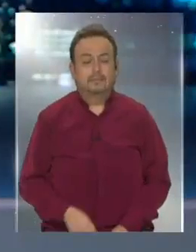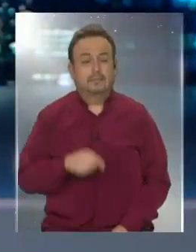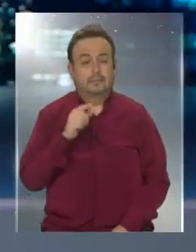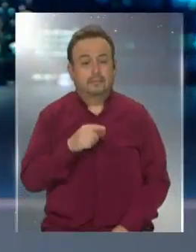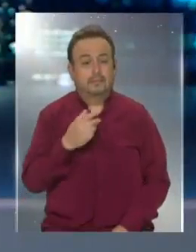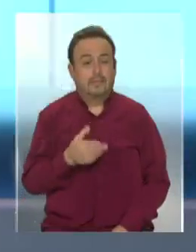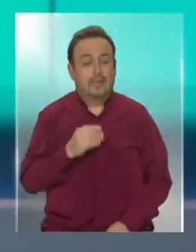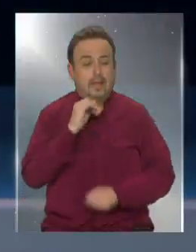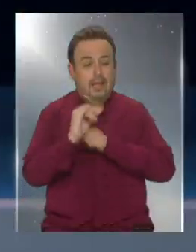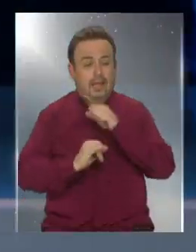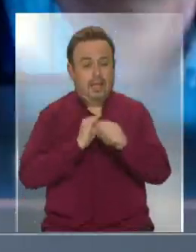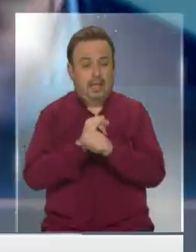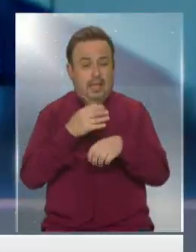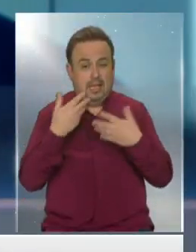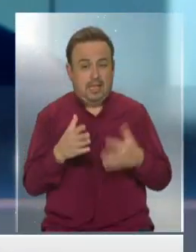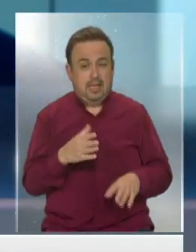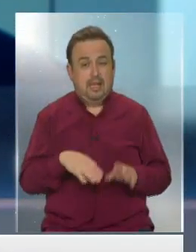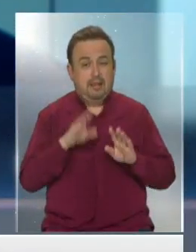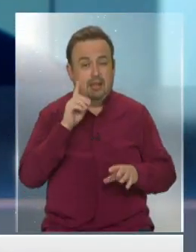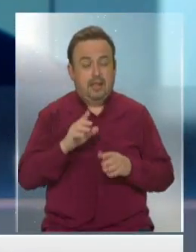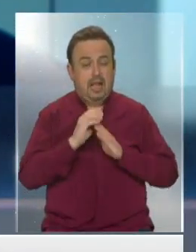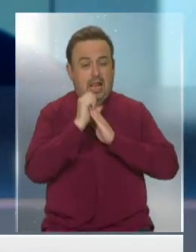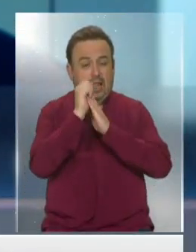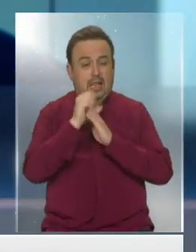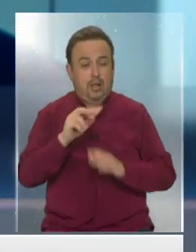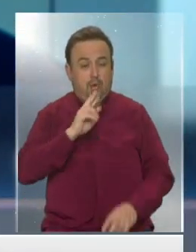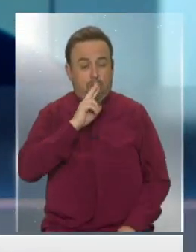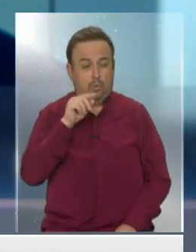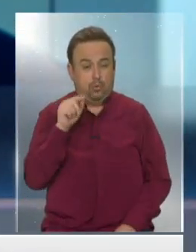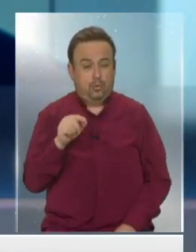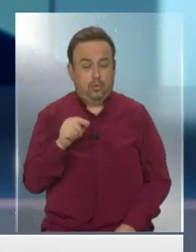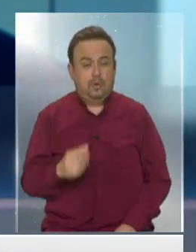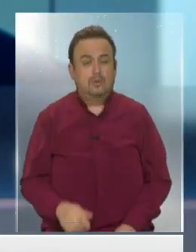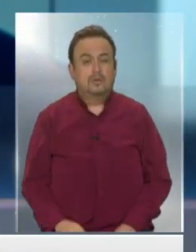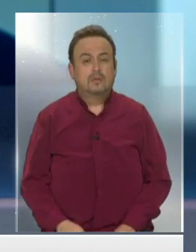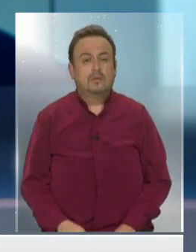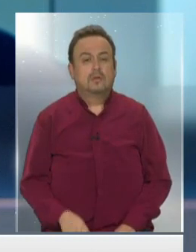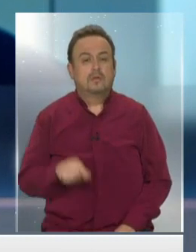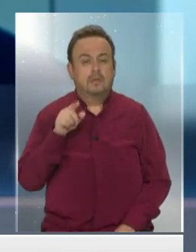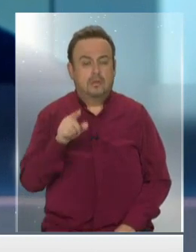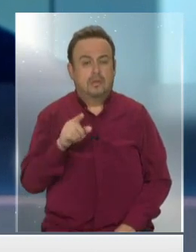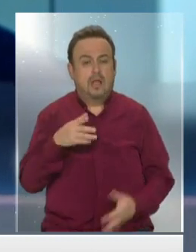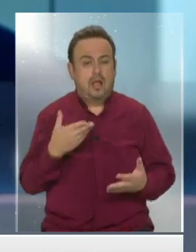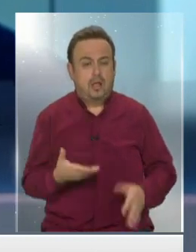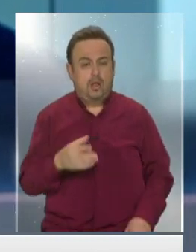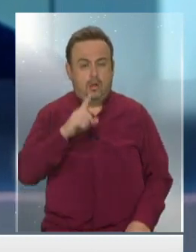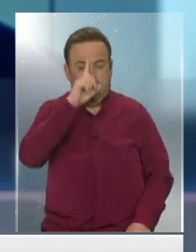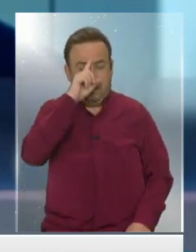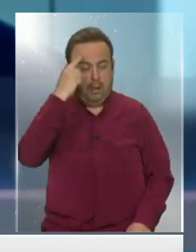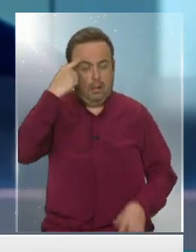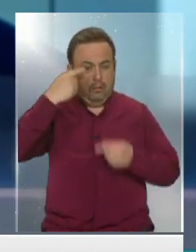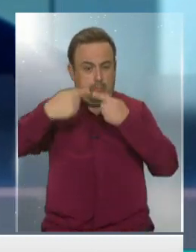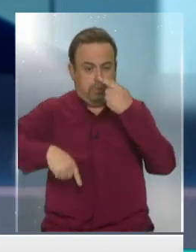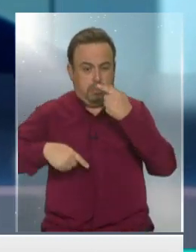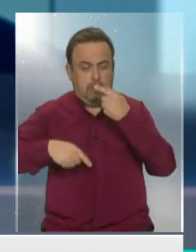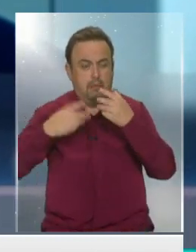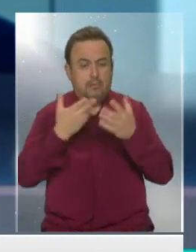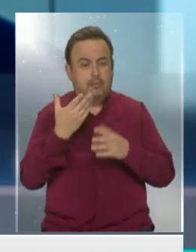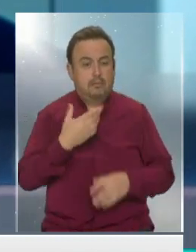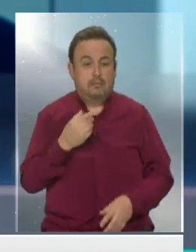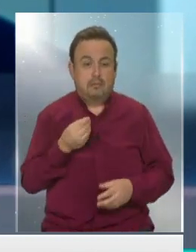Y en la crónica internacional, el principal líder opositor ruso, Alexei Navalny, se encuentra en coma después de haber